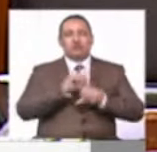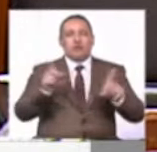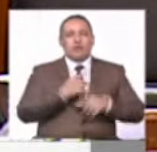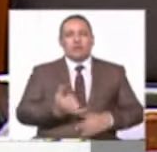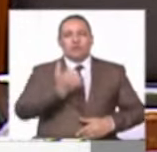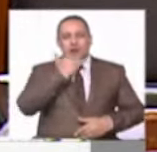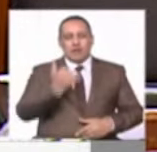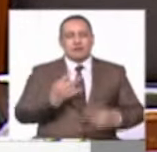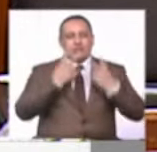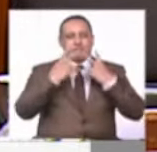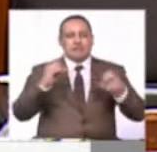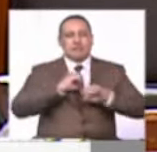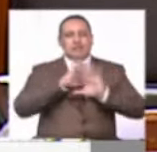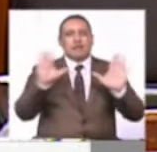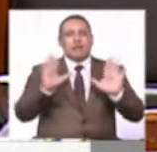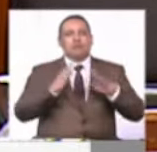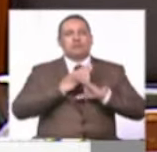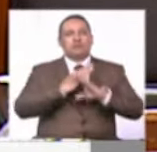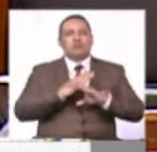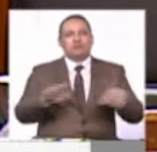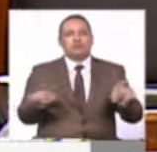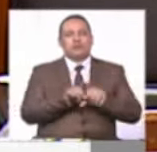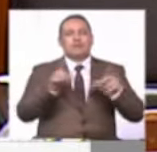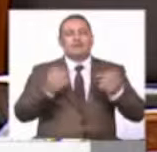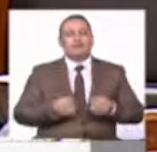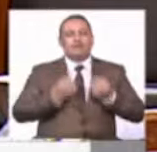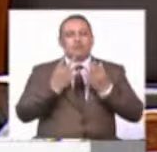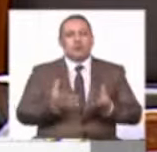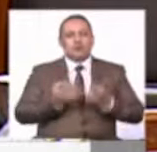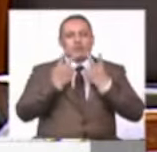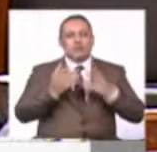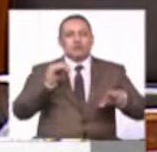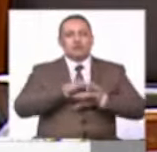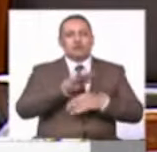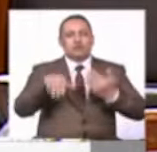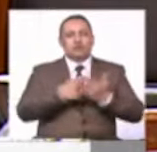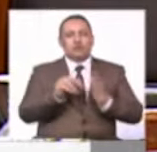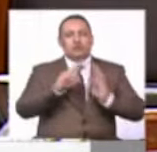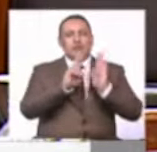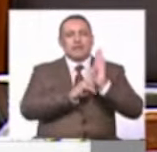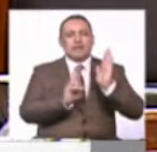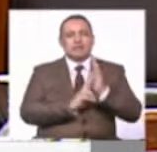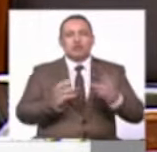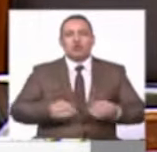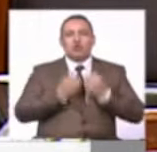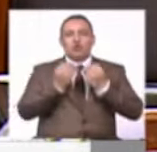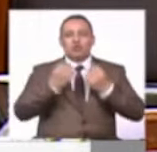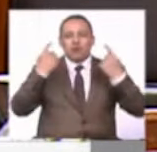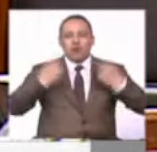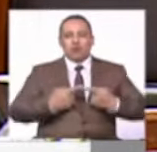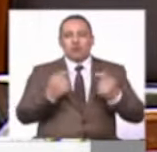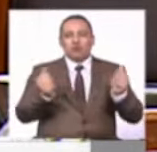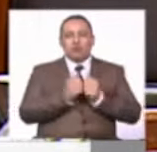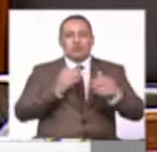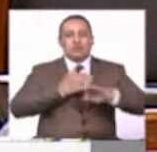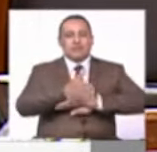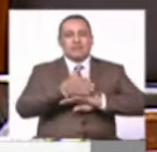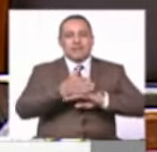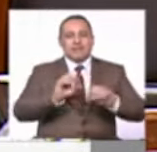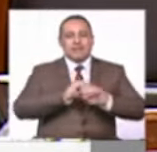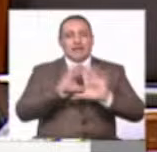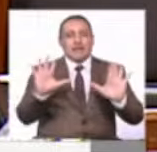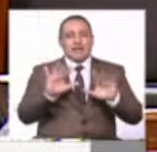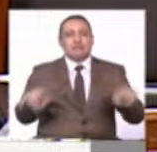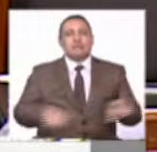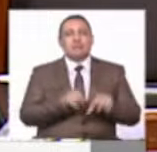e inobjetable se pronunciaron sobre dicho requisito como una condición de entrada o acceso